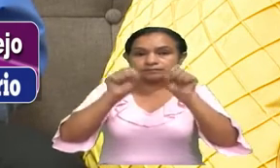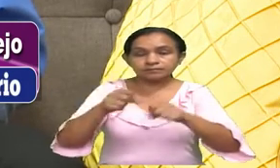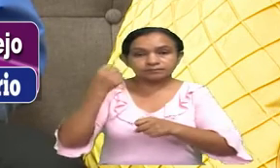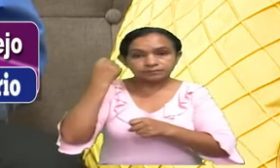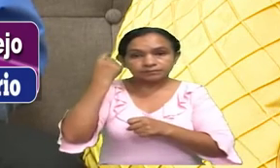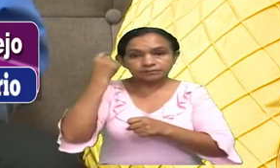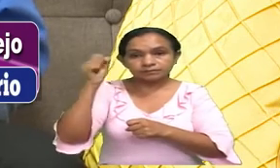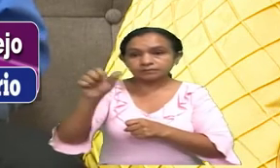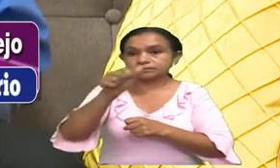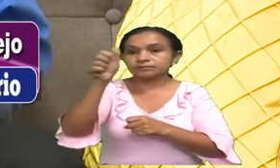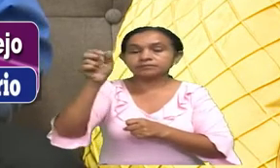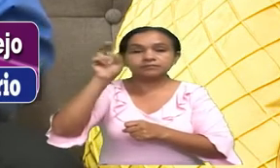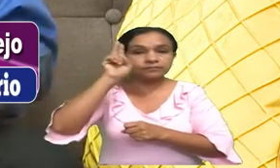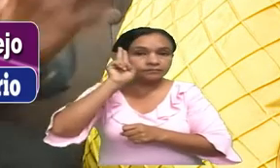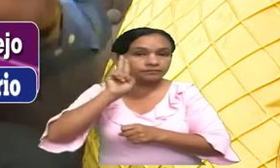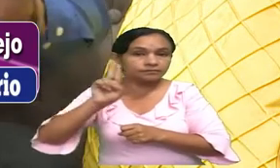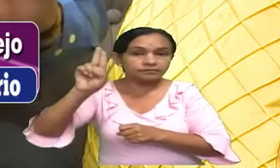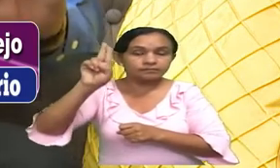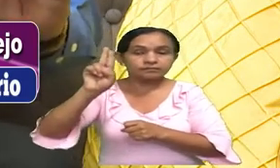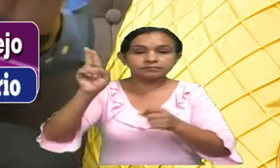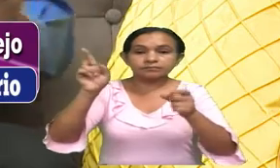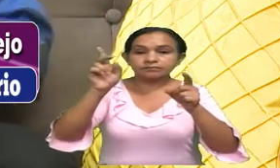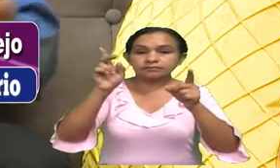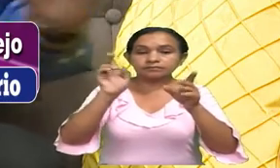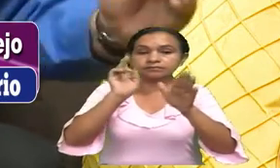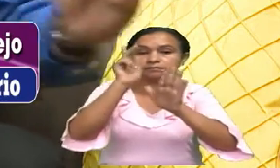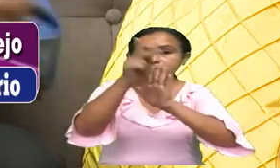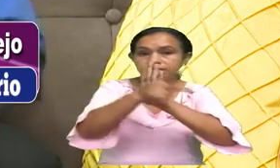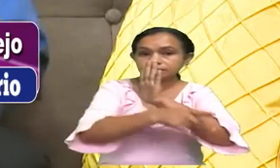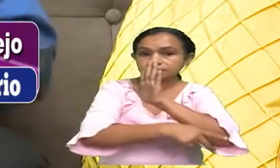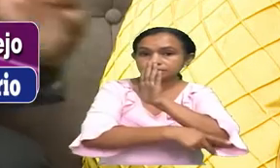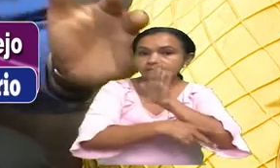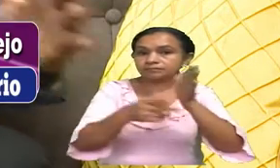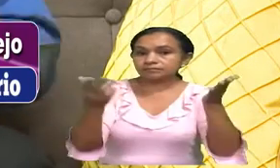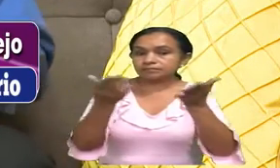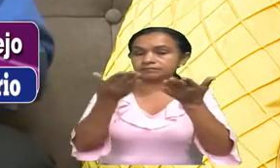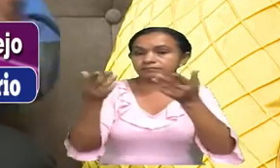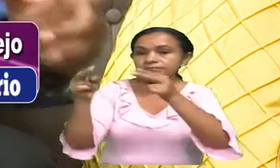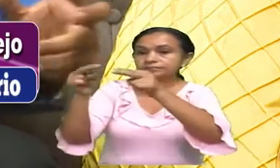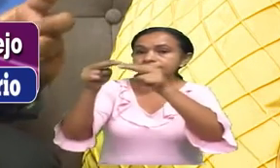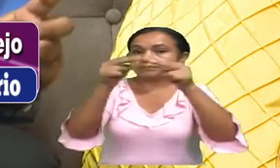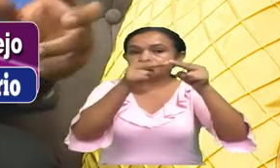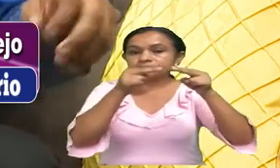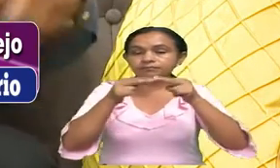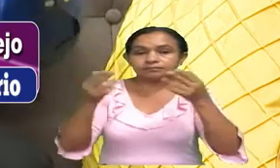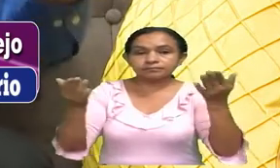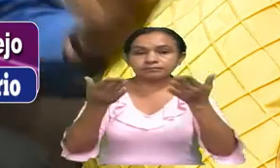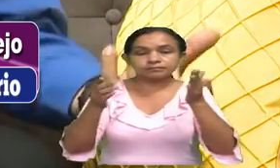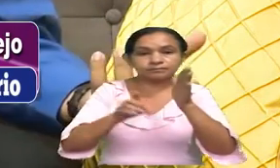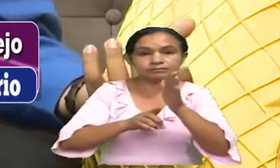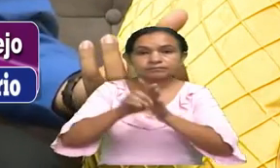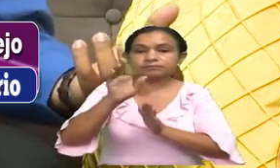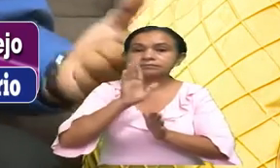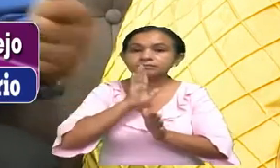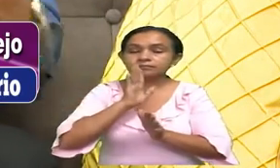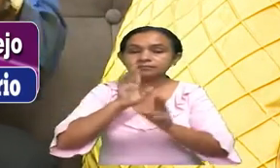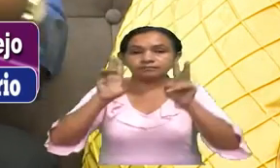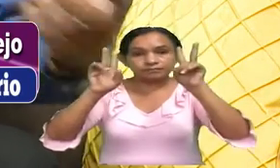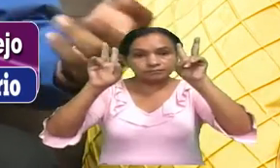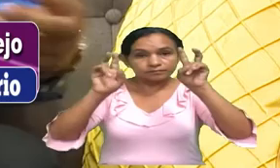otras universidades en la región. A nivel de países, y me refiero al sistema de homologación, cómo avanza, se habla de este tema,